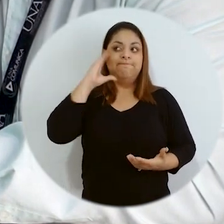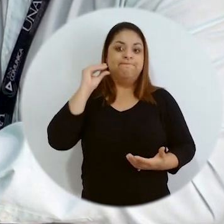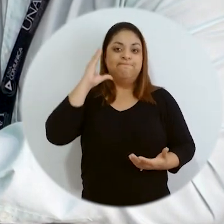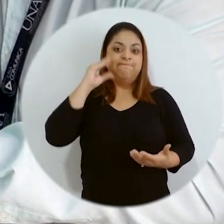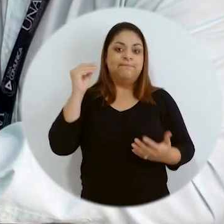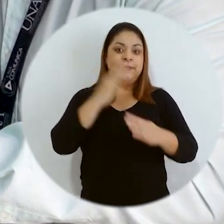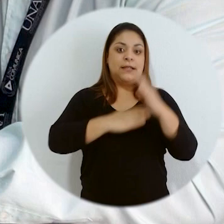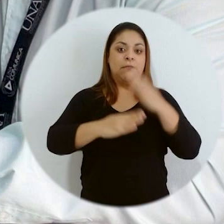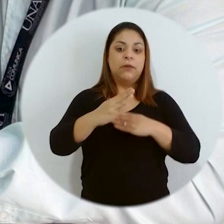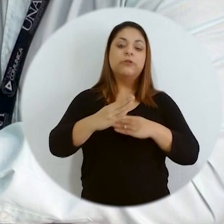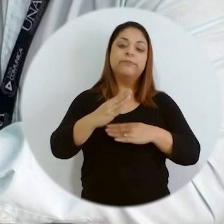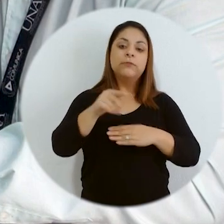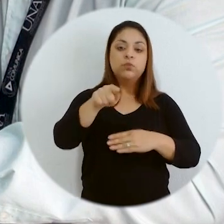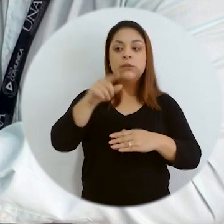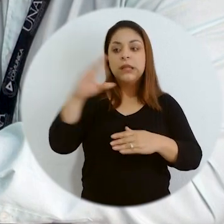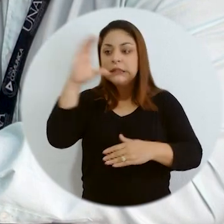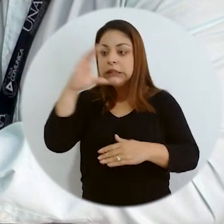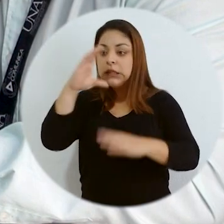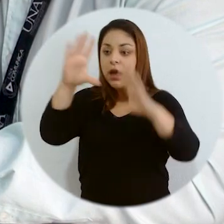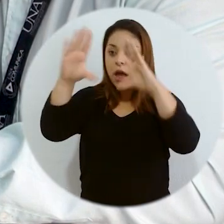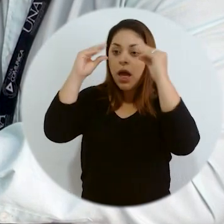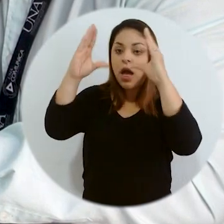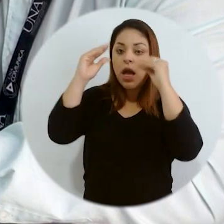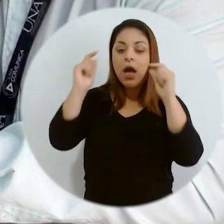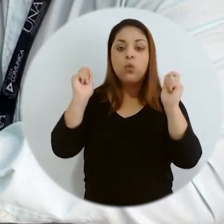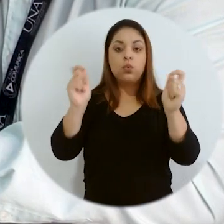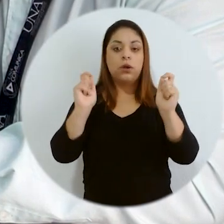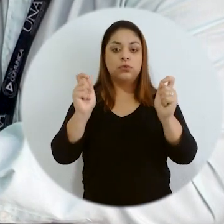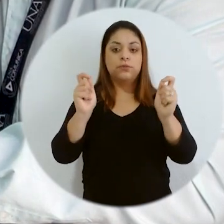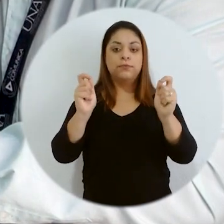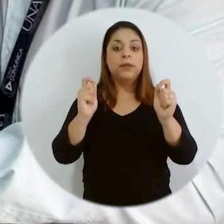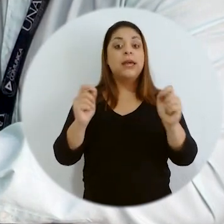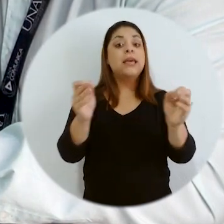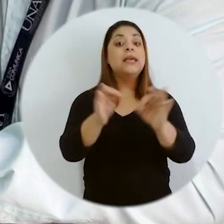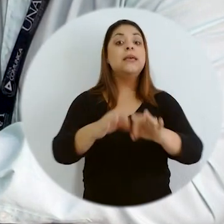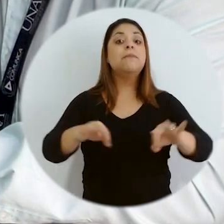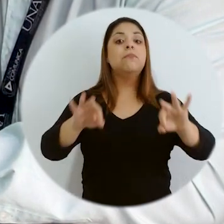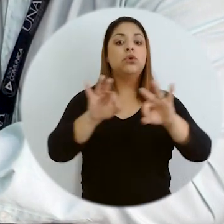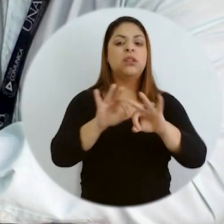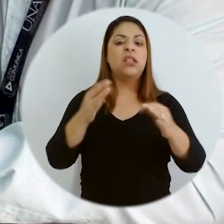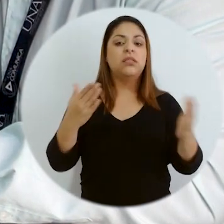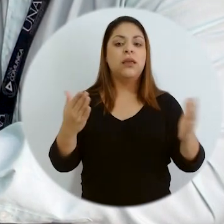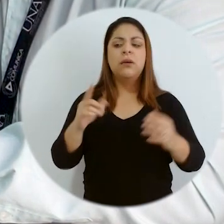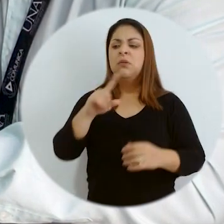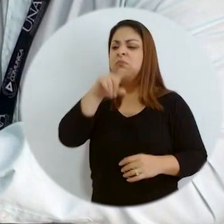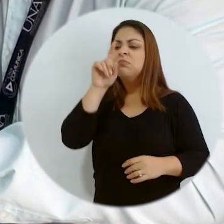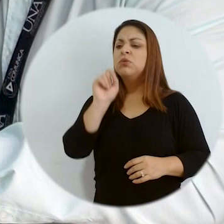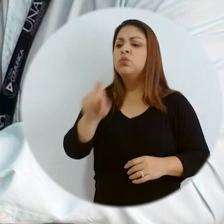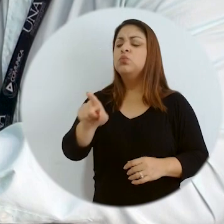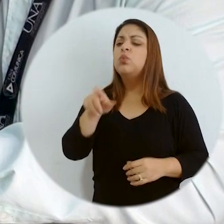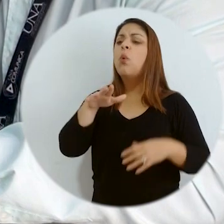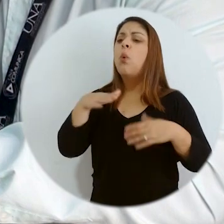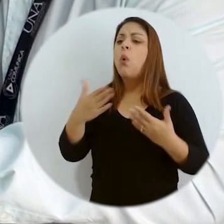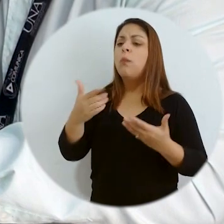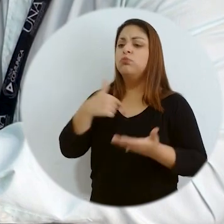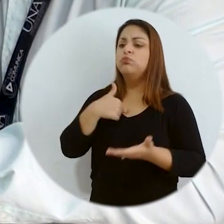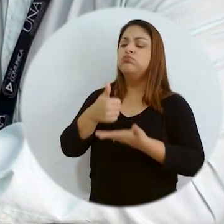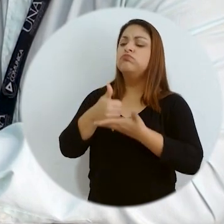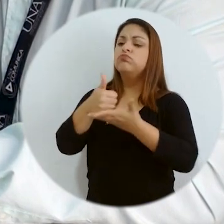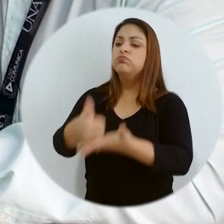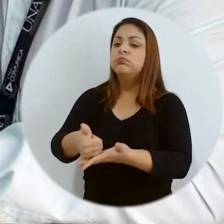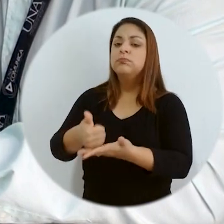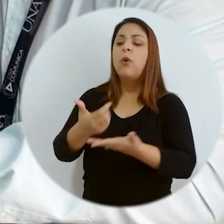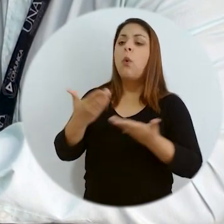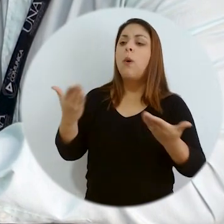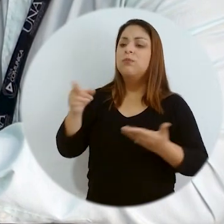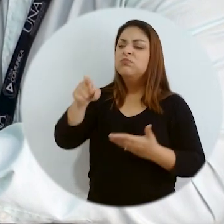discapacidad, ¿verdad?, pues entonces me informo, me educo en el tema y lo más importante, le pregunto a la persona directamente cómo le puedo